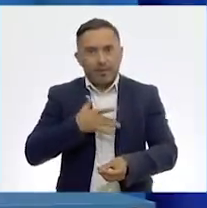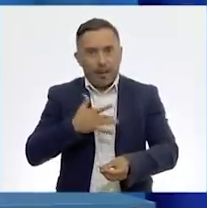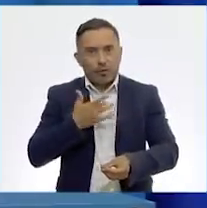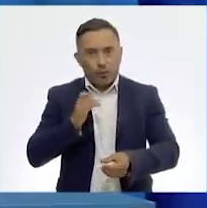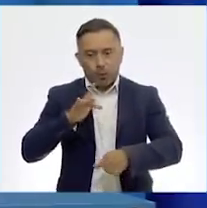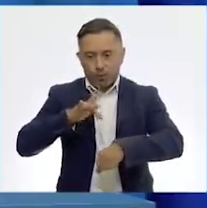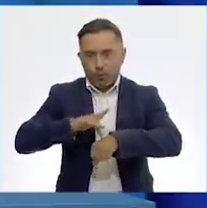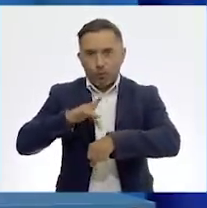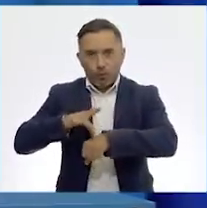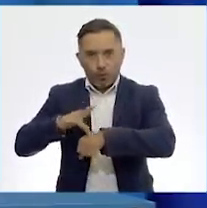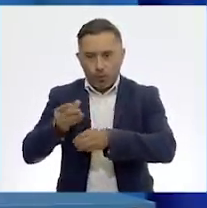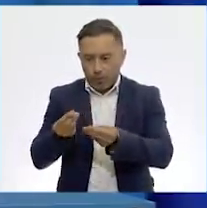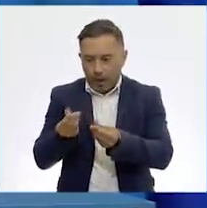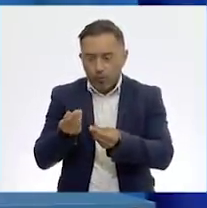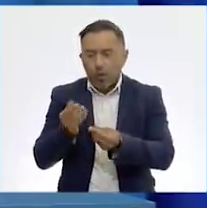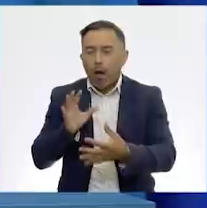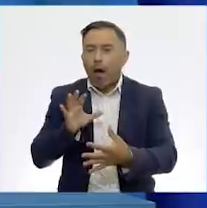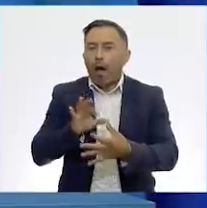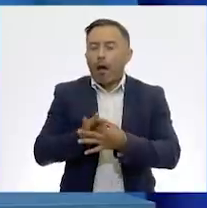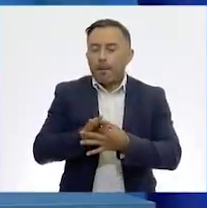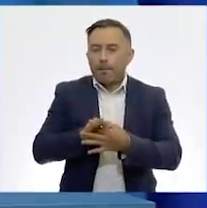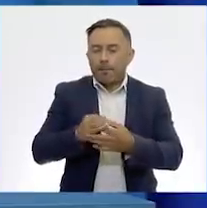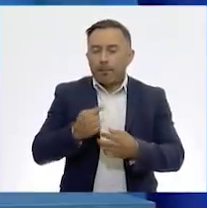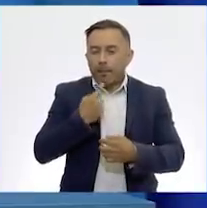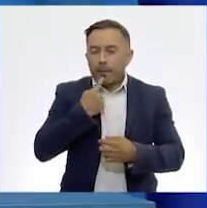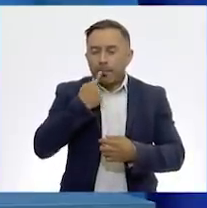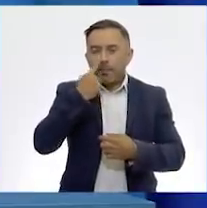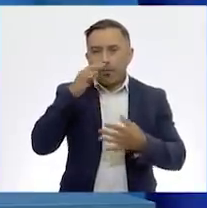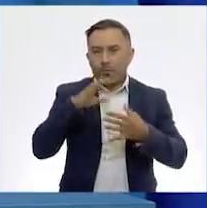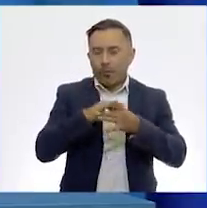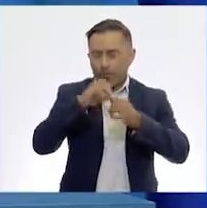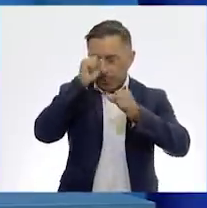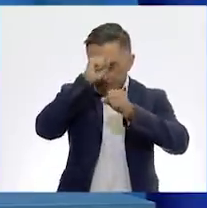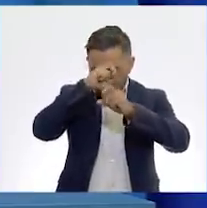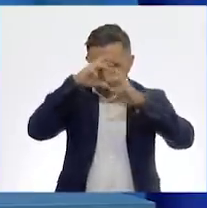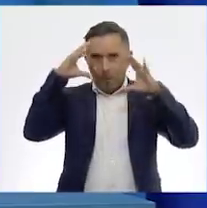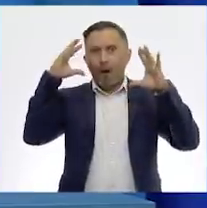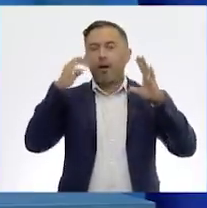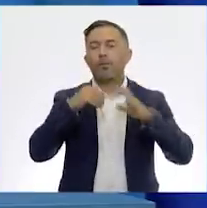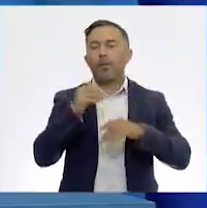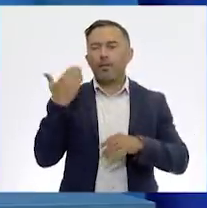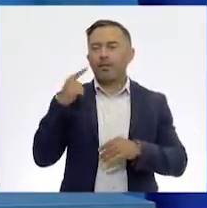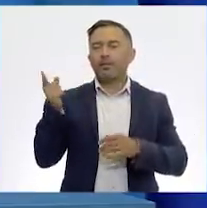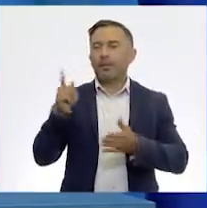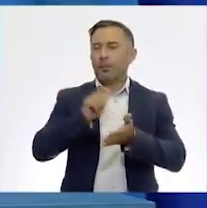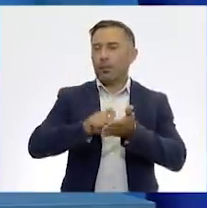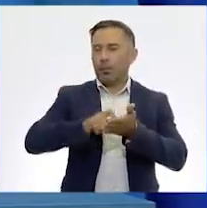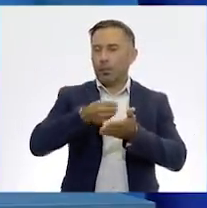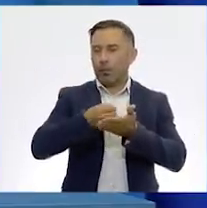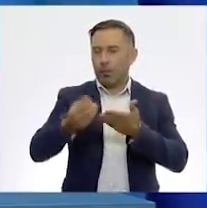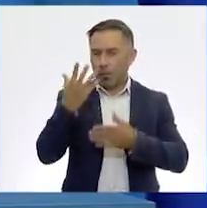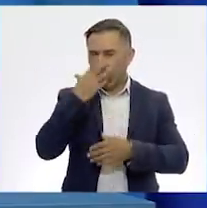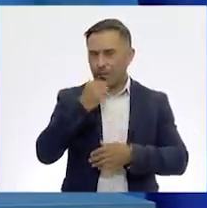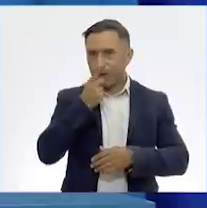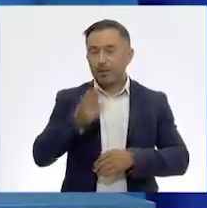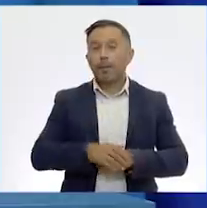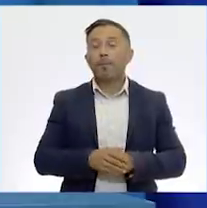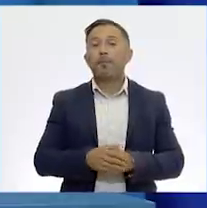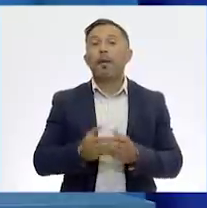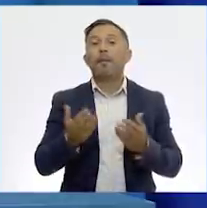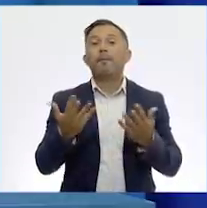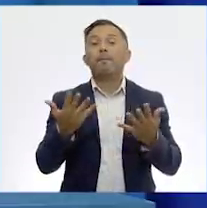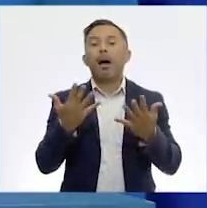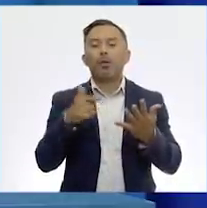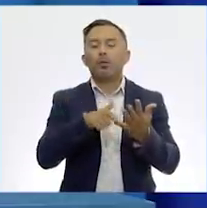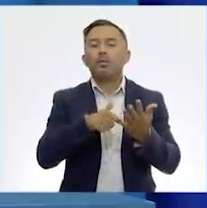él, Barragán tiene una frase muy, muy bonita que me gusta y muy poética, en la que dice que las manos quieren ver y